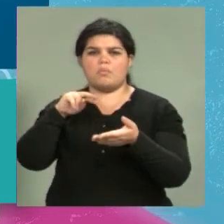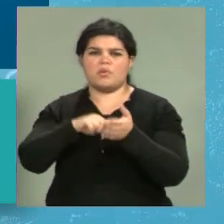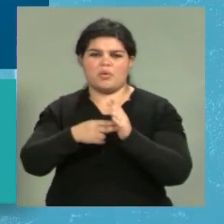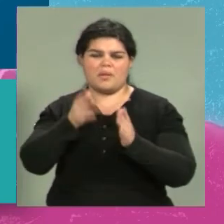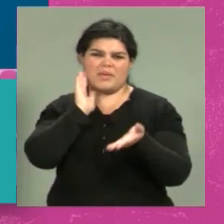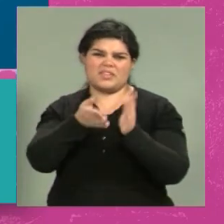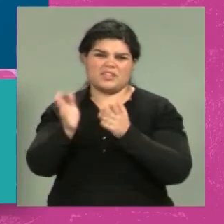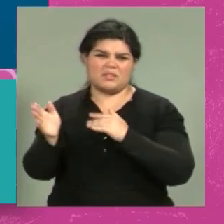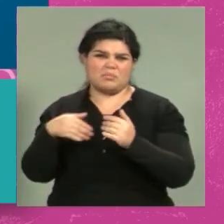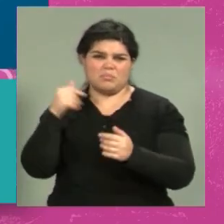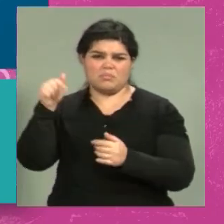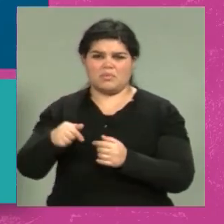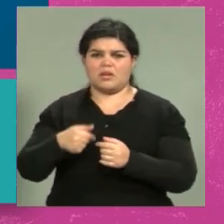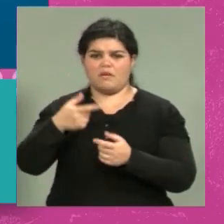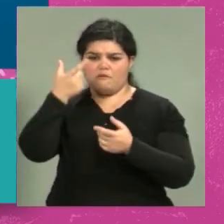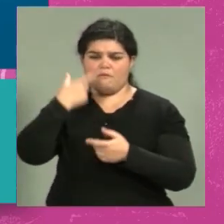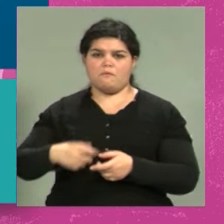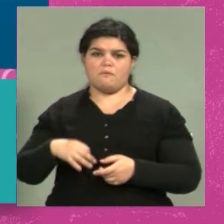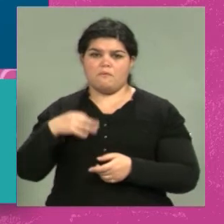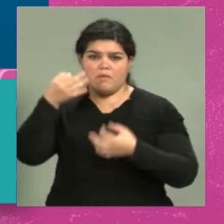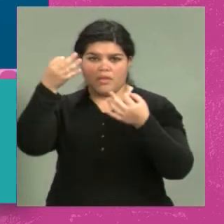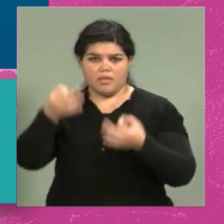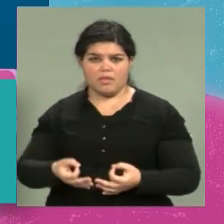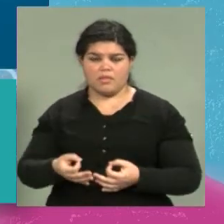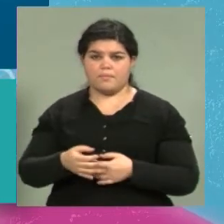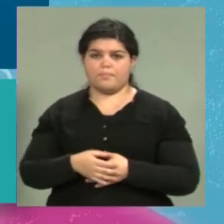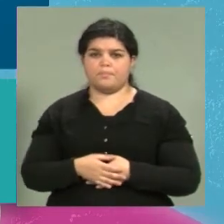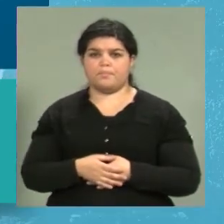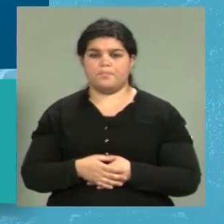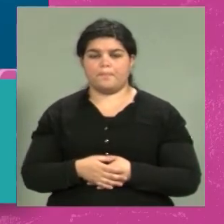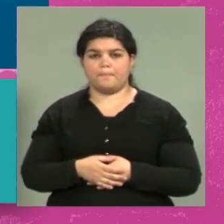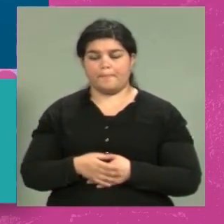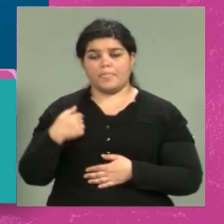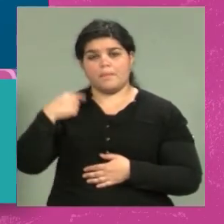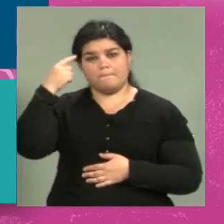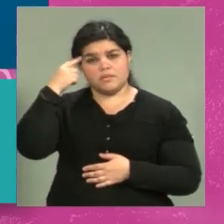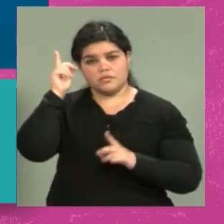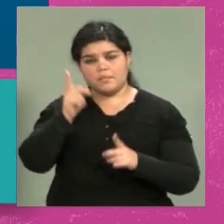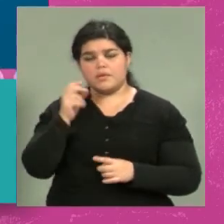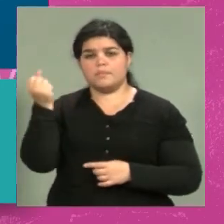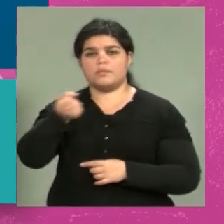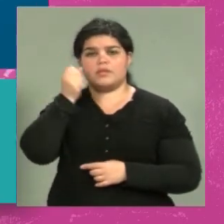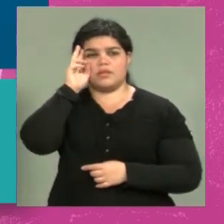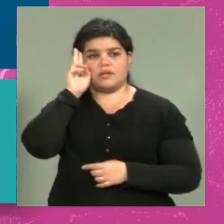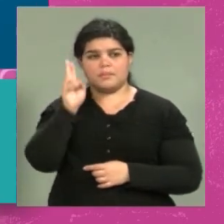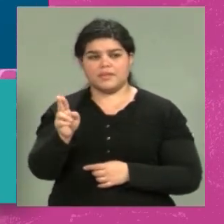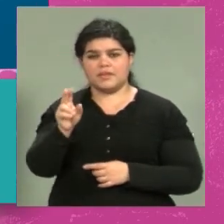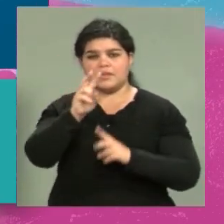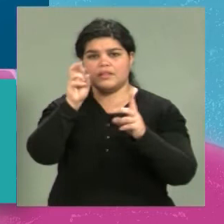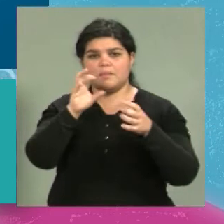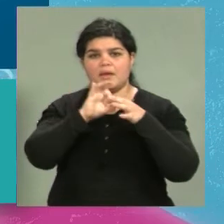maltratos en sí a la dignidad humana. Entonces yo creo que en esto también hay que ser respetuoso de eso, y a la hora de hablar de la